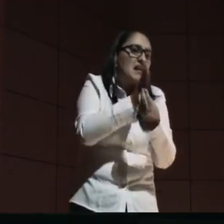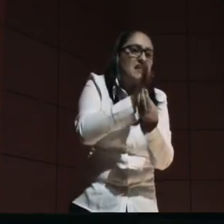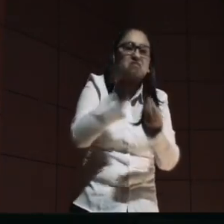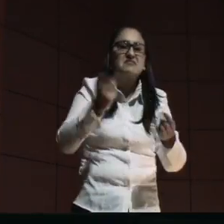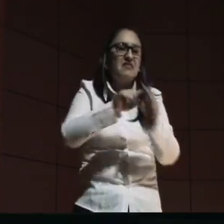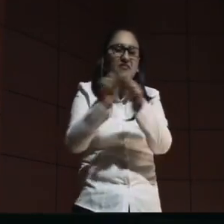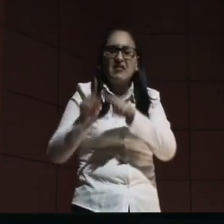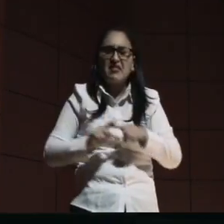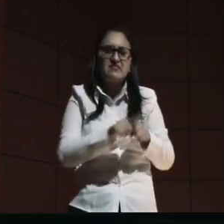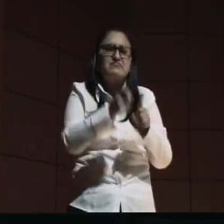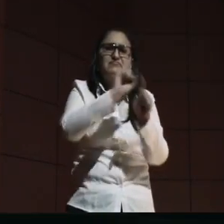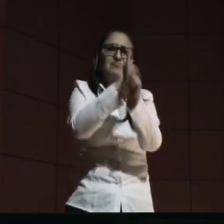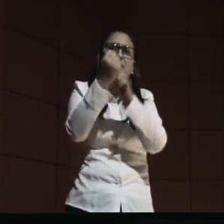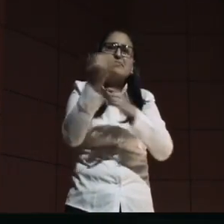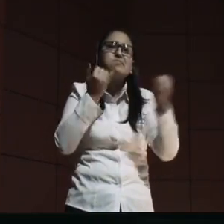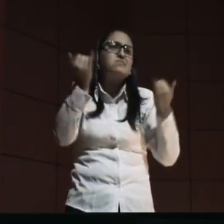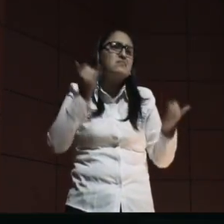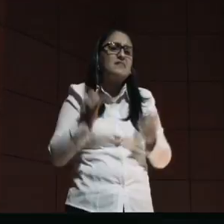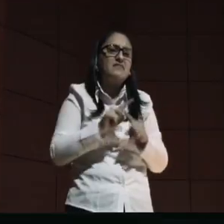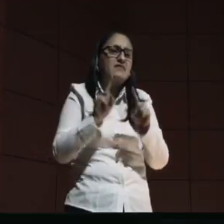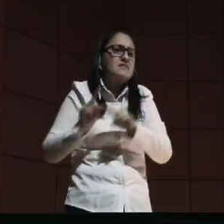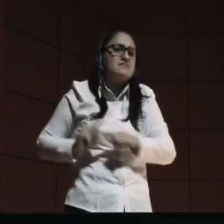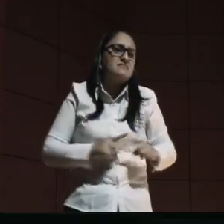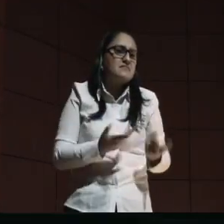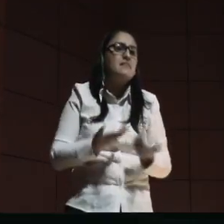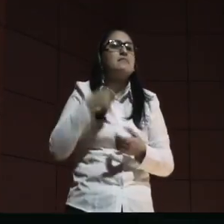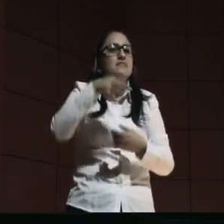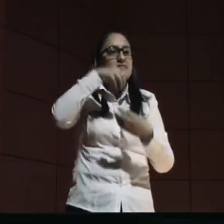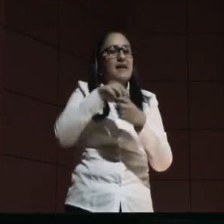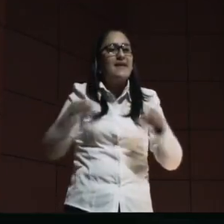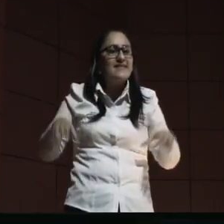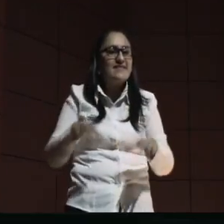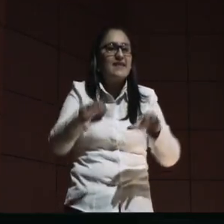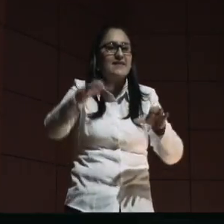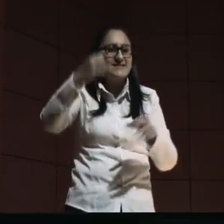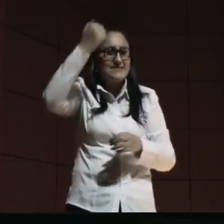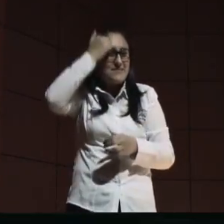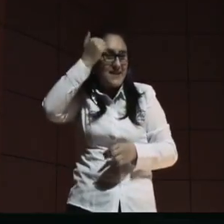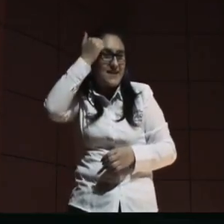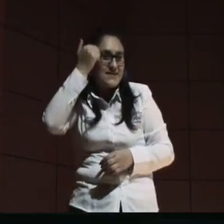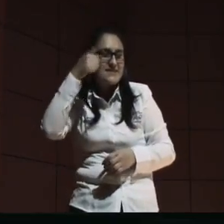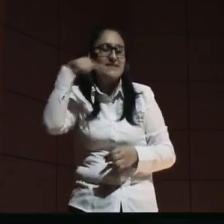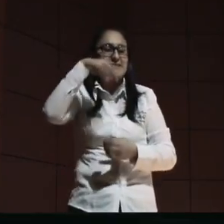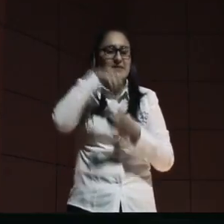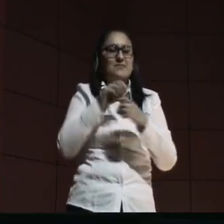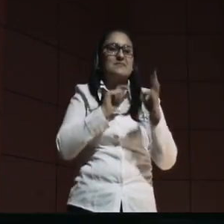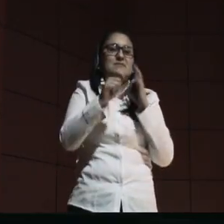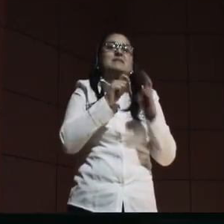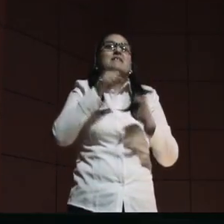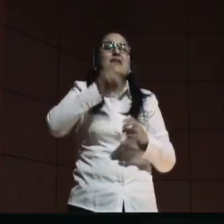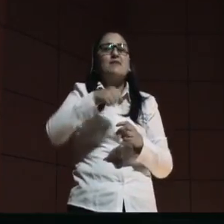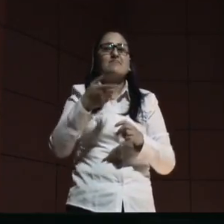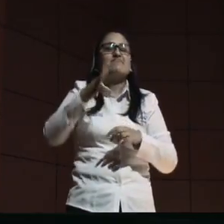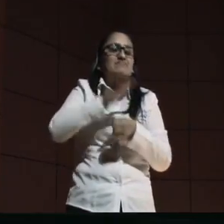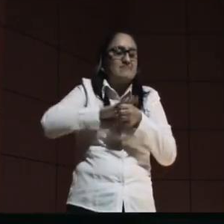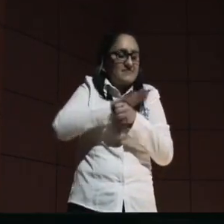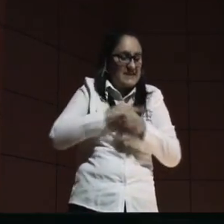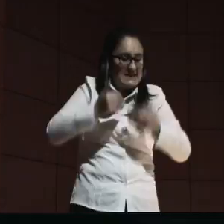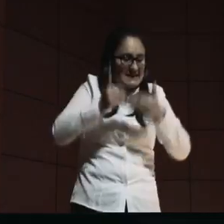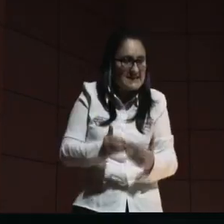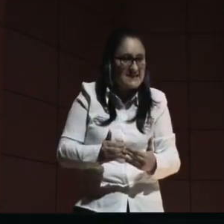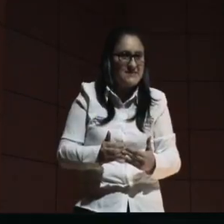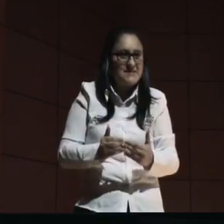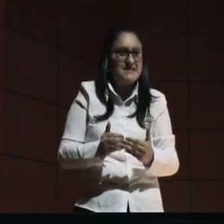otredades existentes en las sociedades actuales, por medio de actividades pedagógicas desde la perspectiva de una persona en condición de